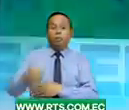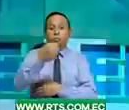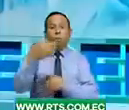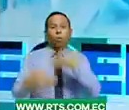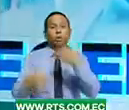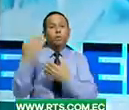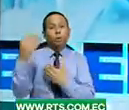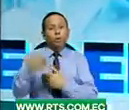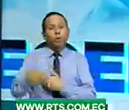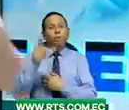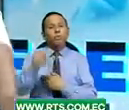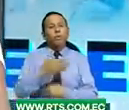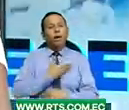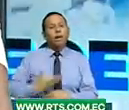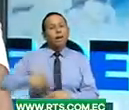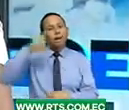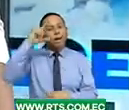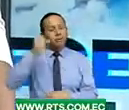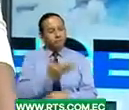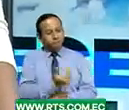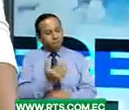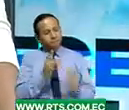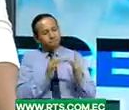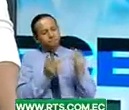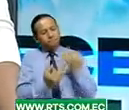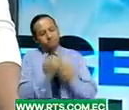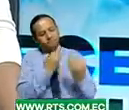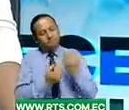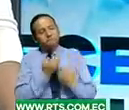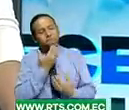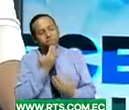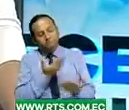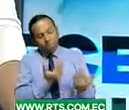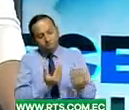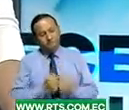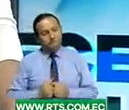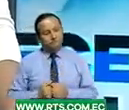querida Marilyn, adelante por favor con este reporte, te escuchamos.